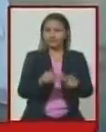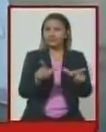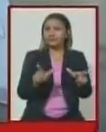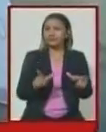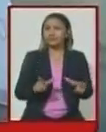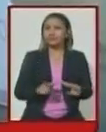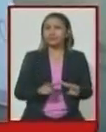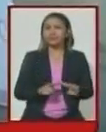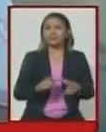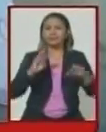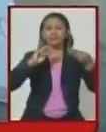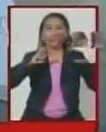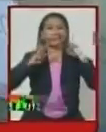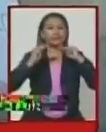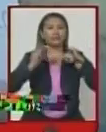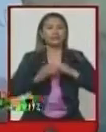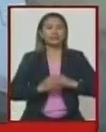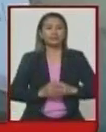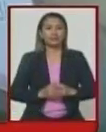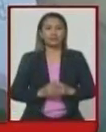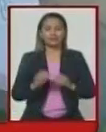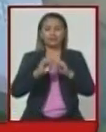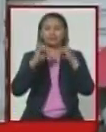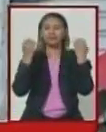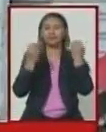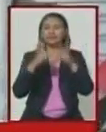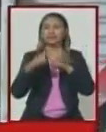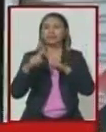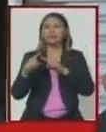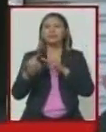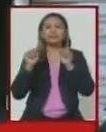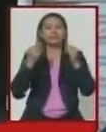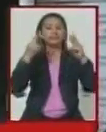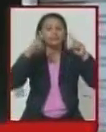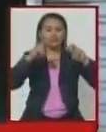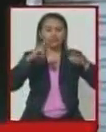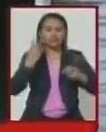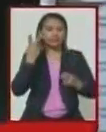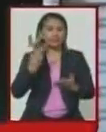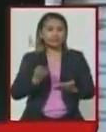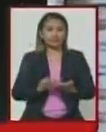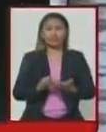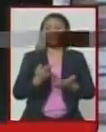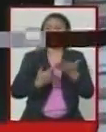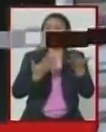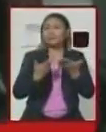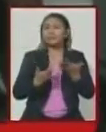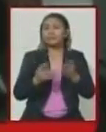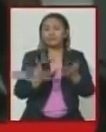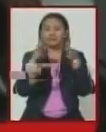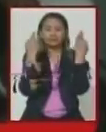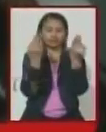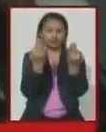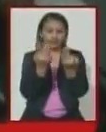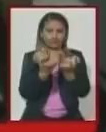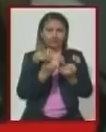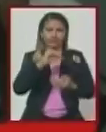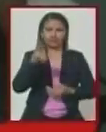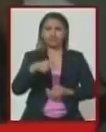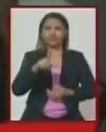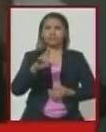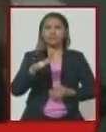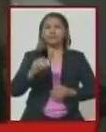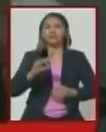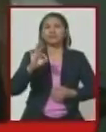municipio de Montero que con su equipo interdisciplinario puedan verificar la situación de la familia de